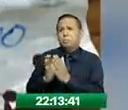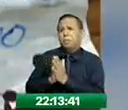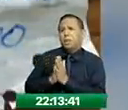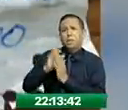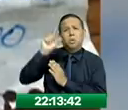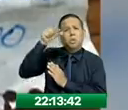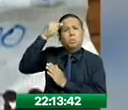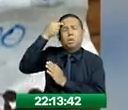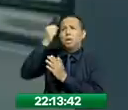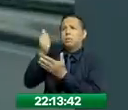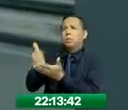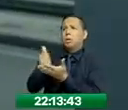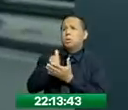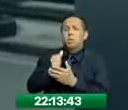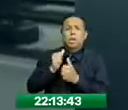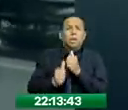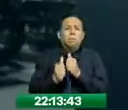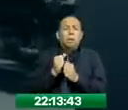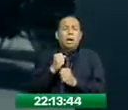con un empleo